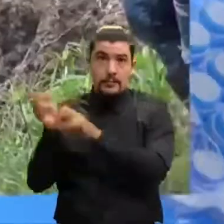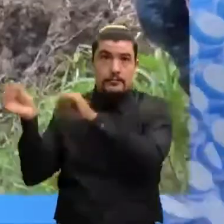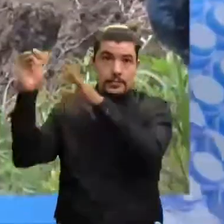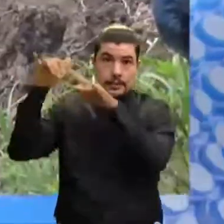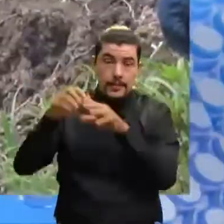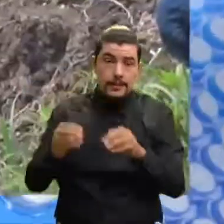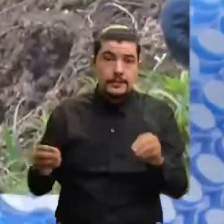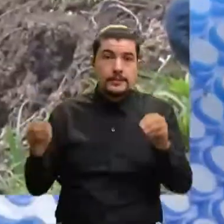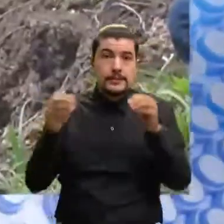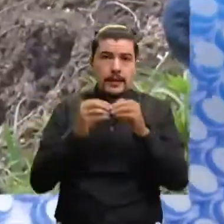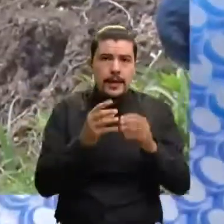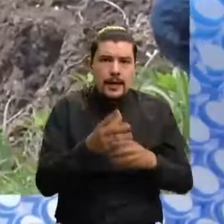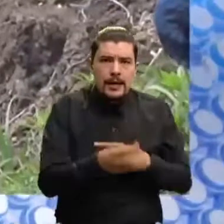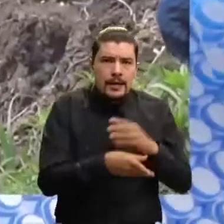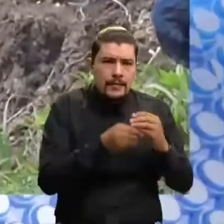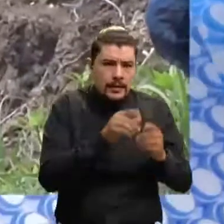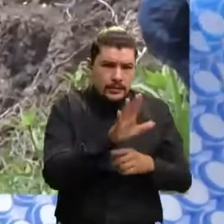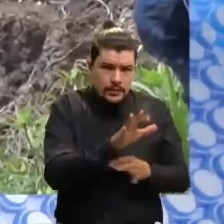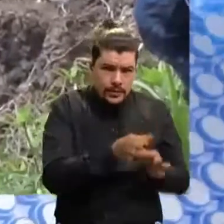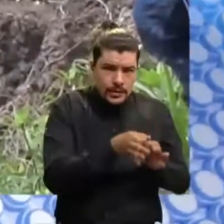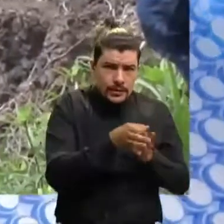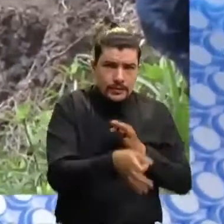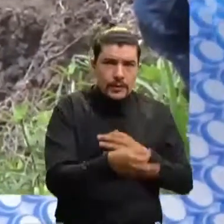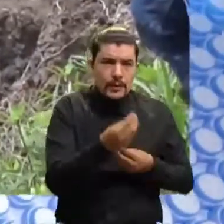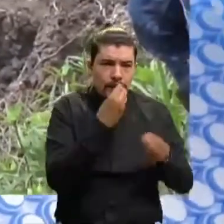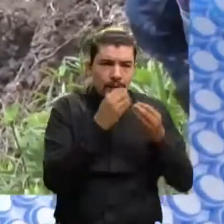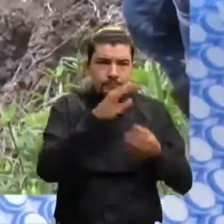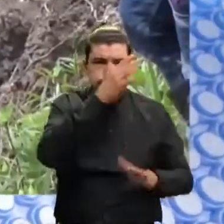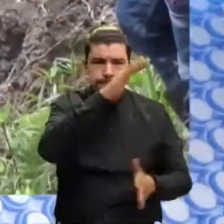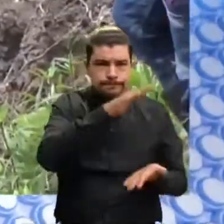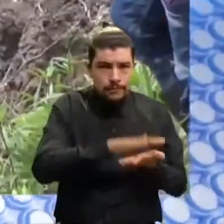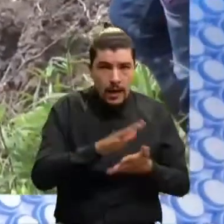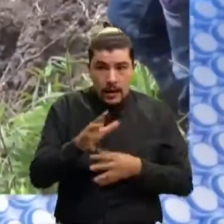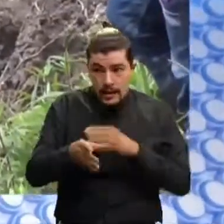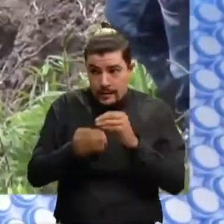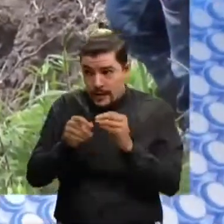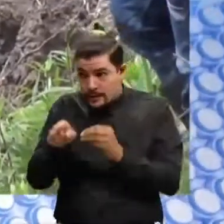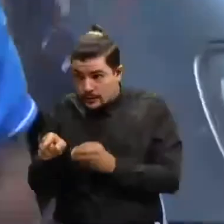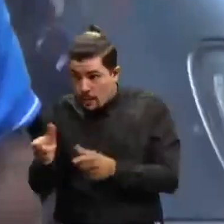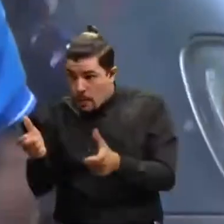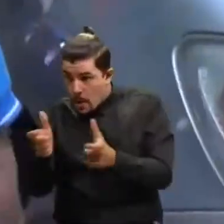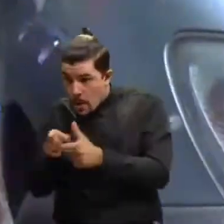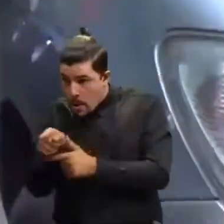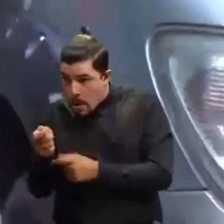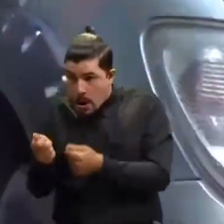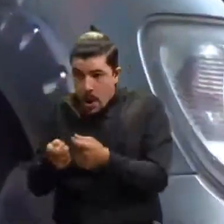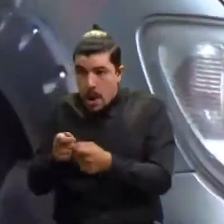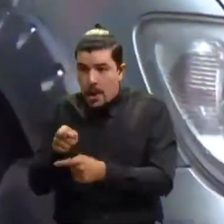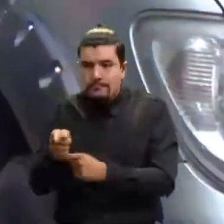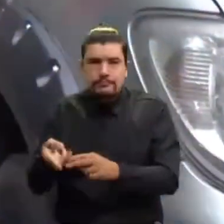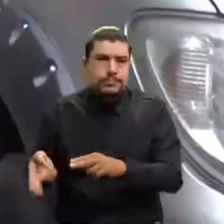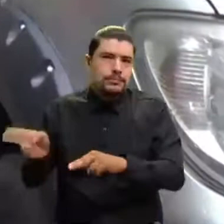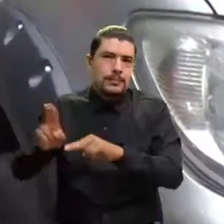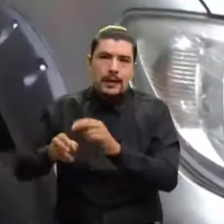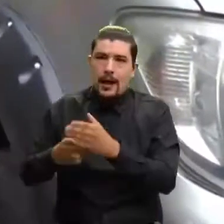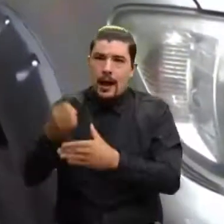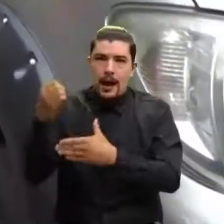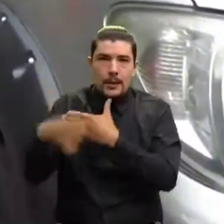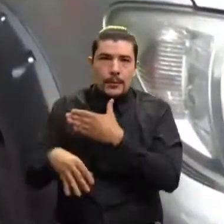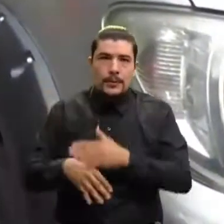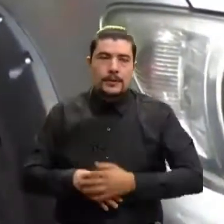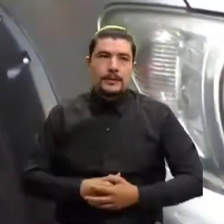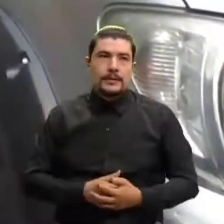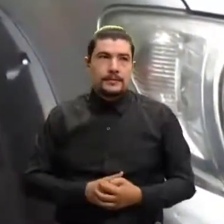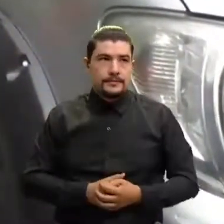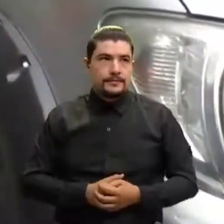comienzan a escasear los productos comestibles y los pocos que se consiguen triplicaron su precio. Lastimosamente, el país,